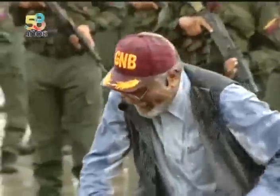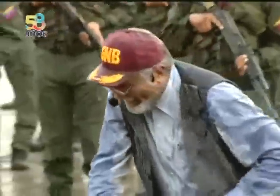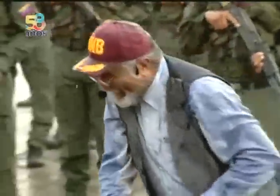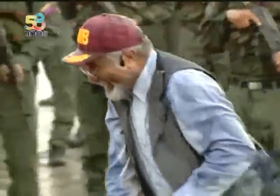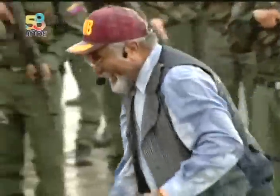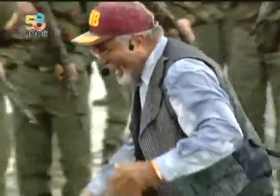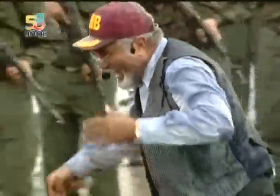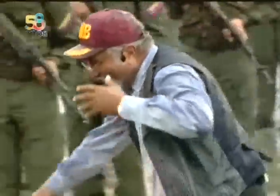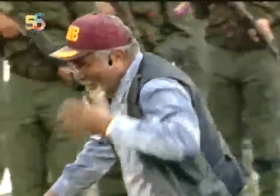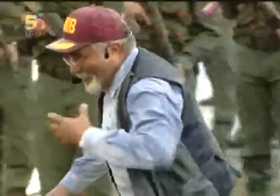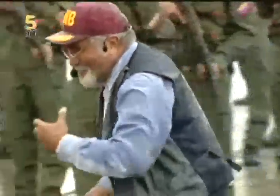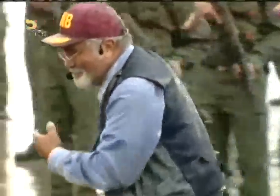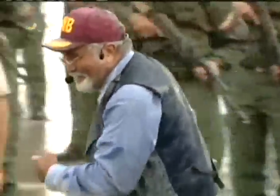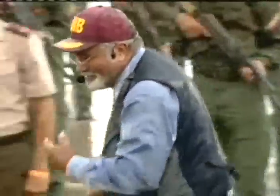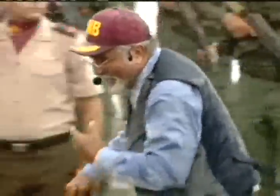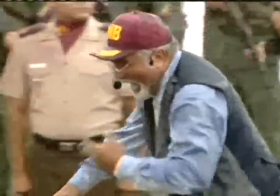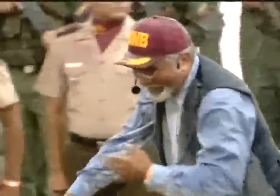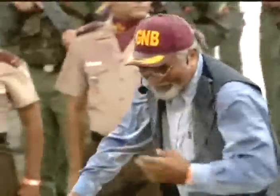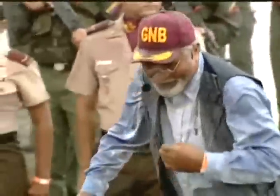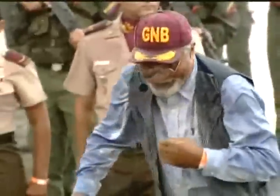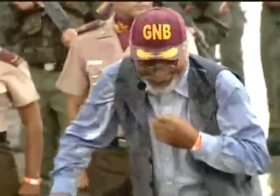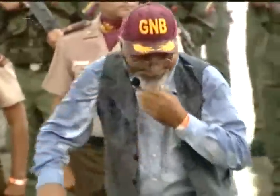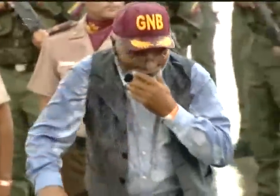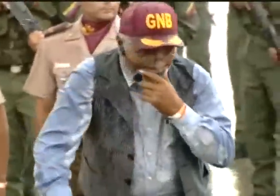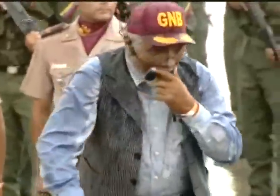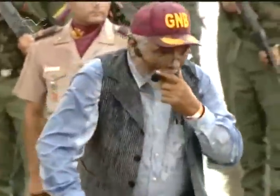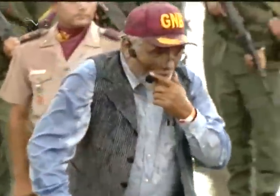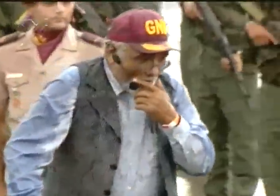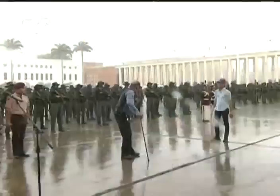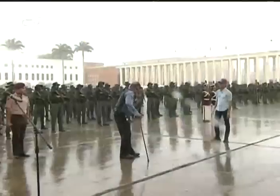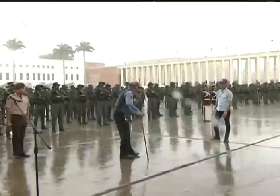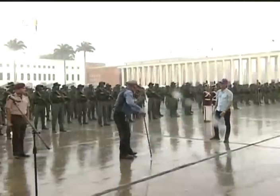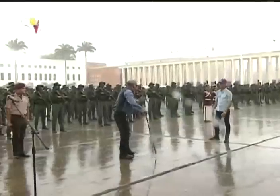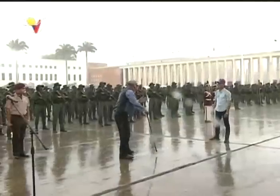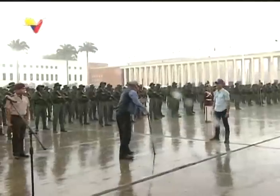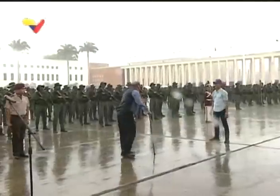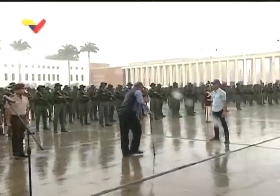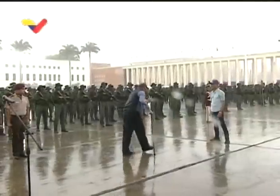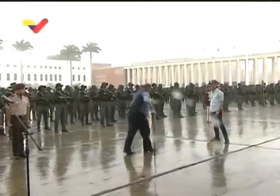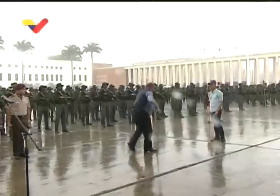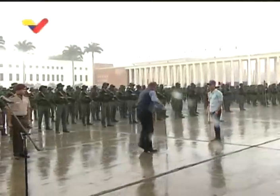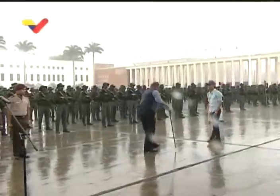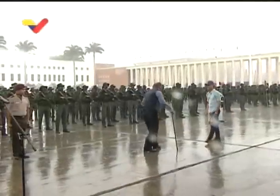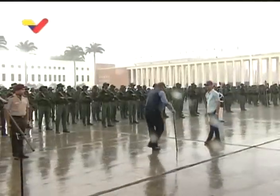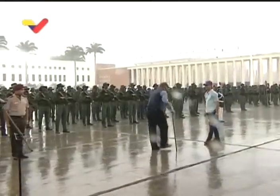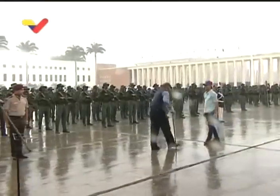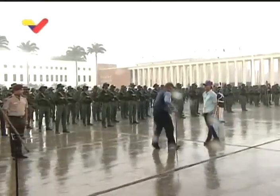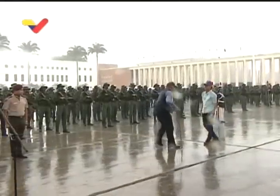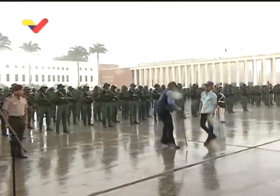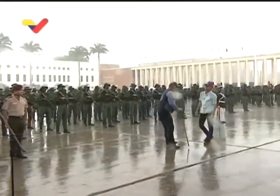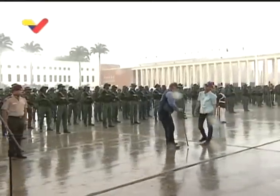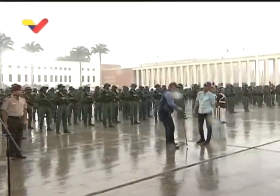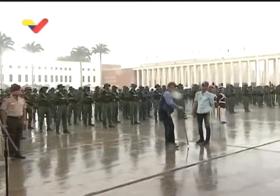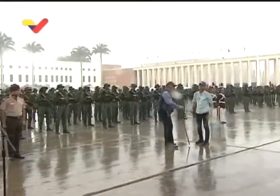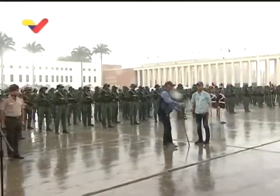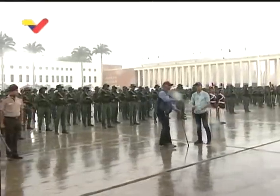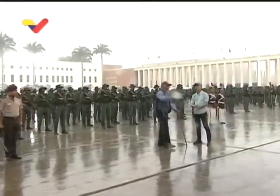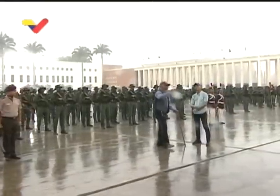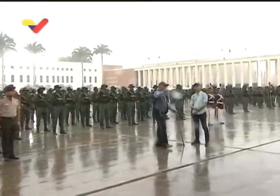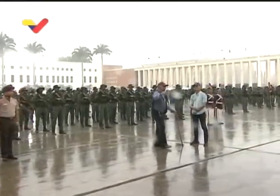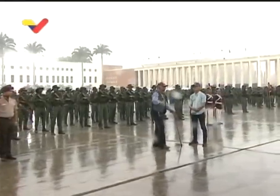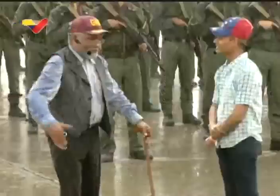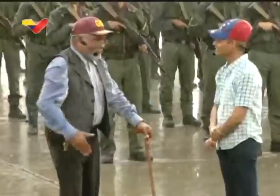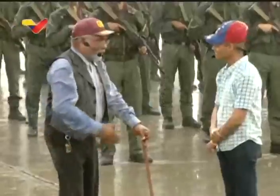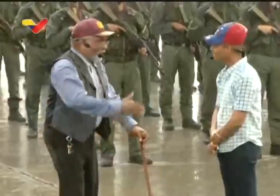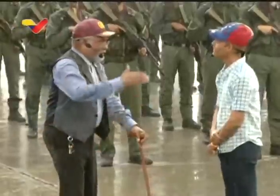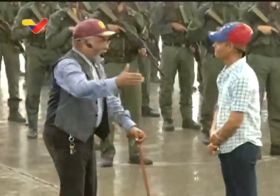¡Qué buen pensar, Andresito! Hijo, Déjame decirte, pues, que las puertas